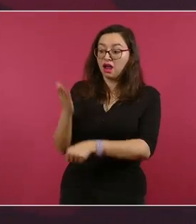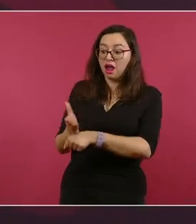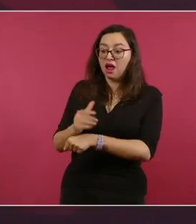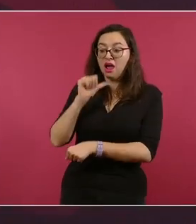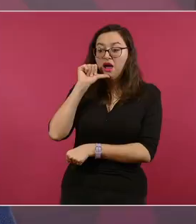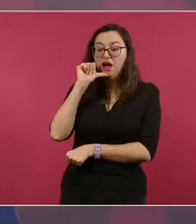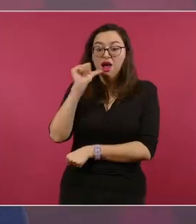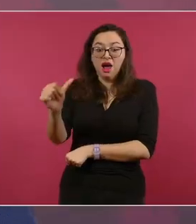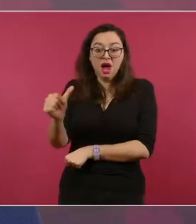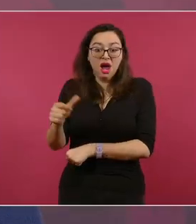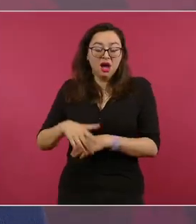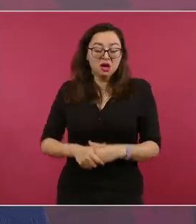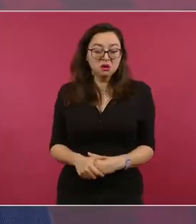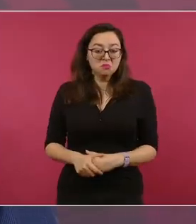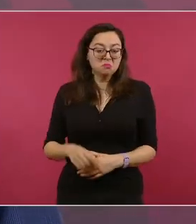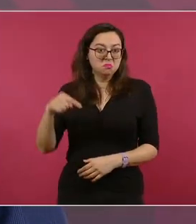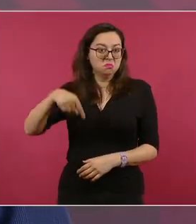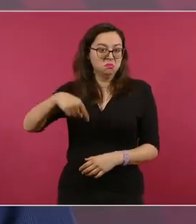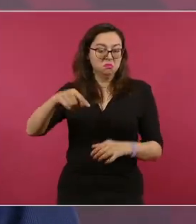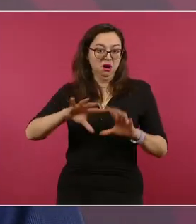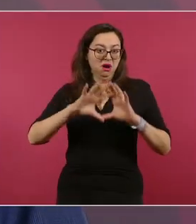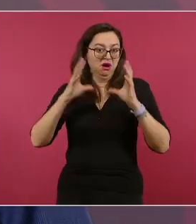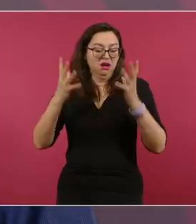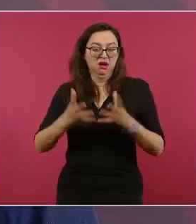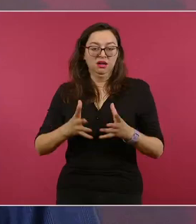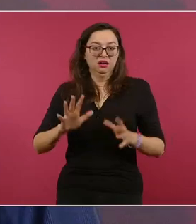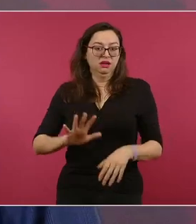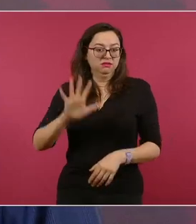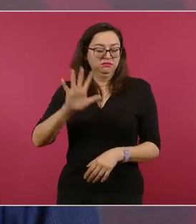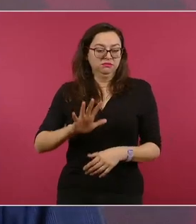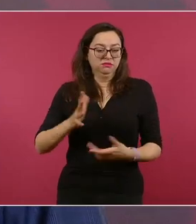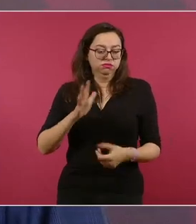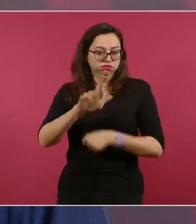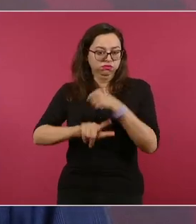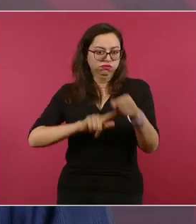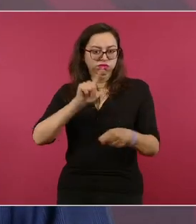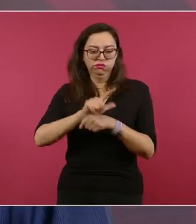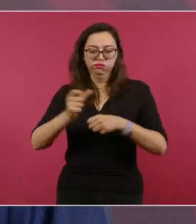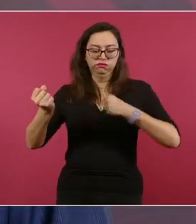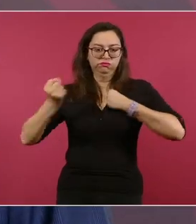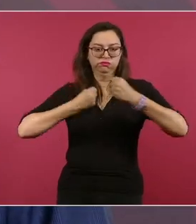los gorilas, con todo respeto a los gorilas.